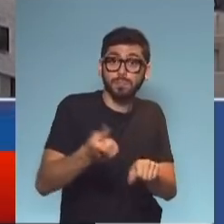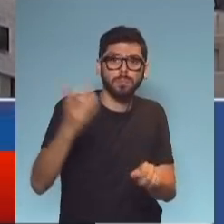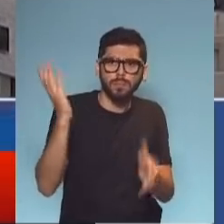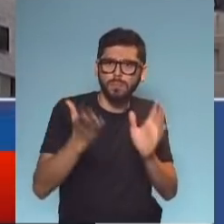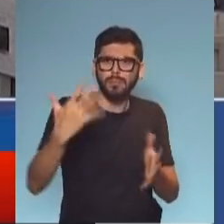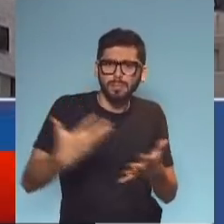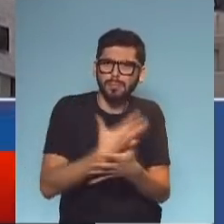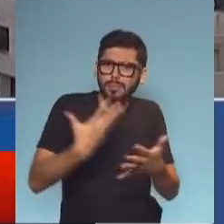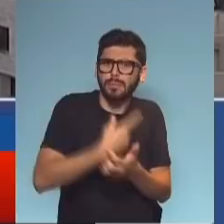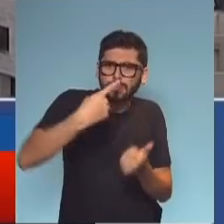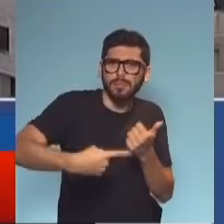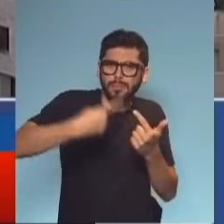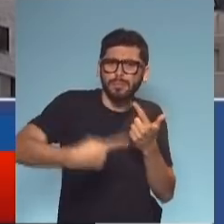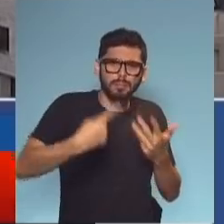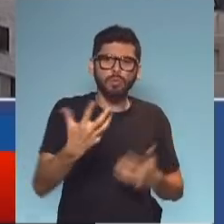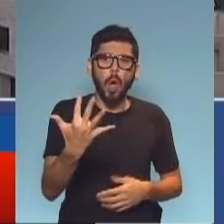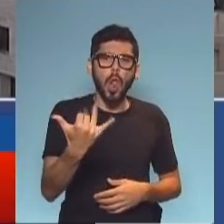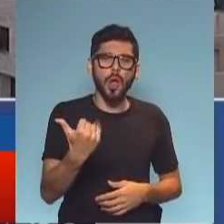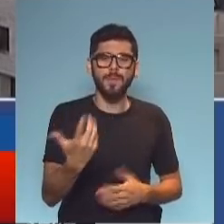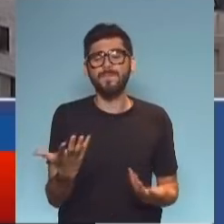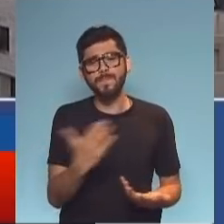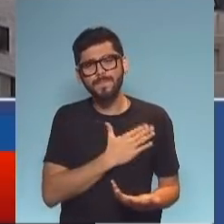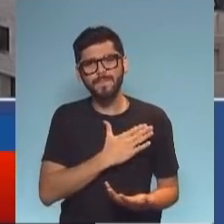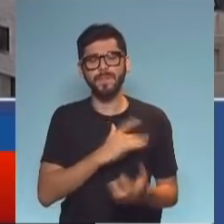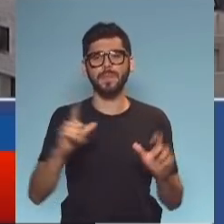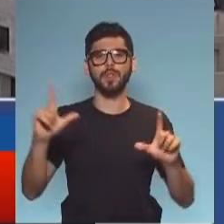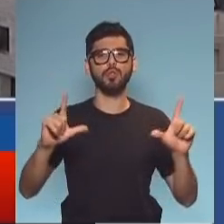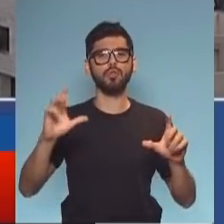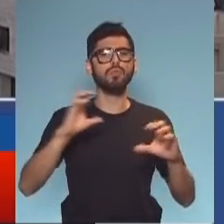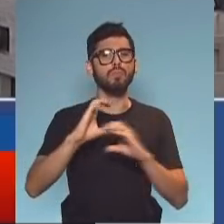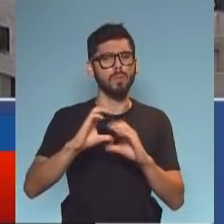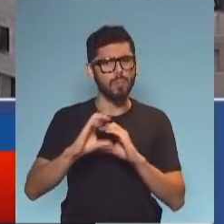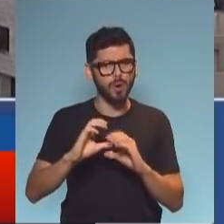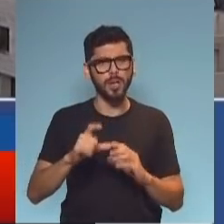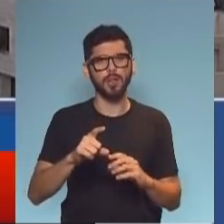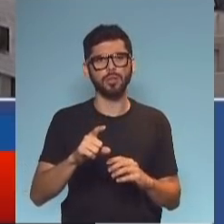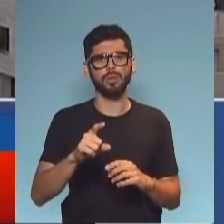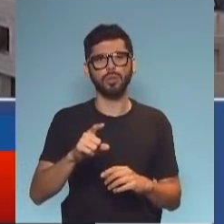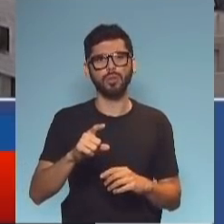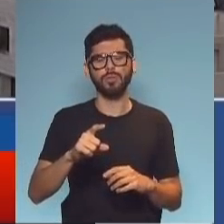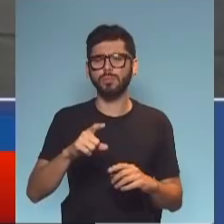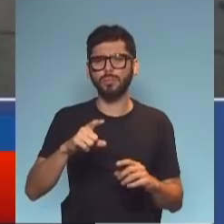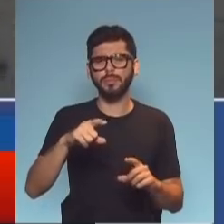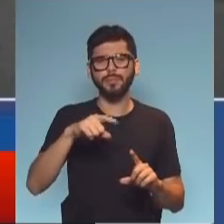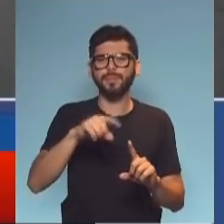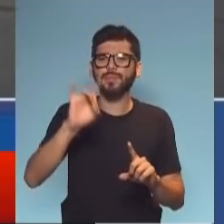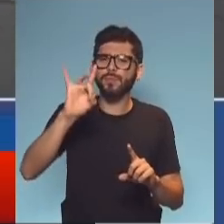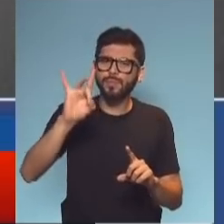castigado diariamente. Lamentablemente, en los medios de comunicación solo se acuerdan